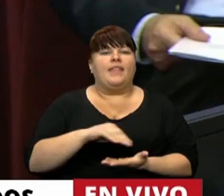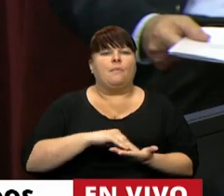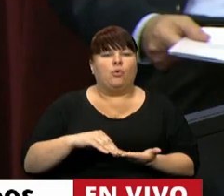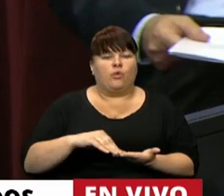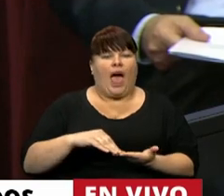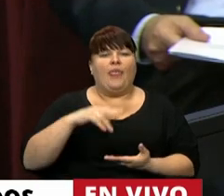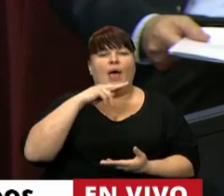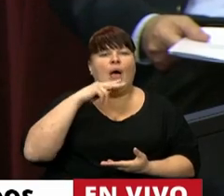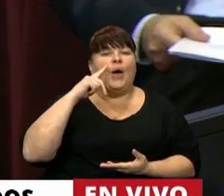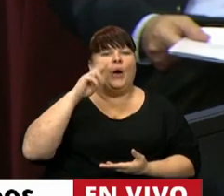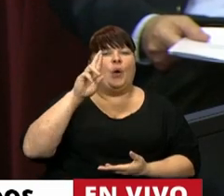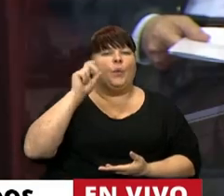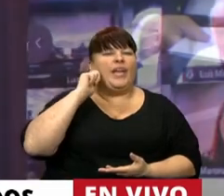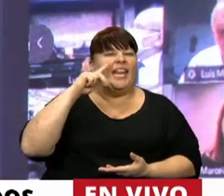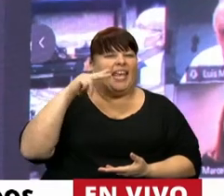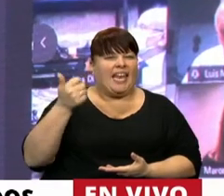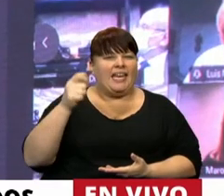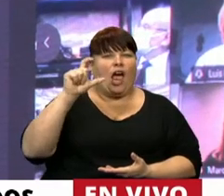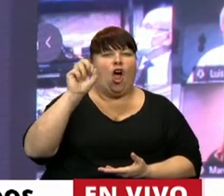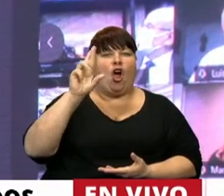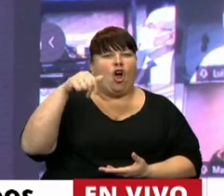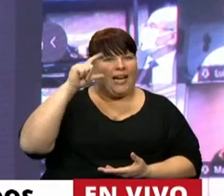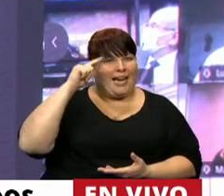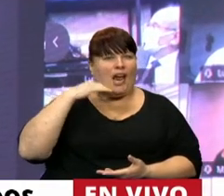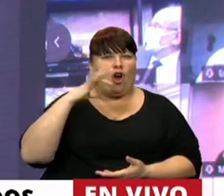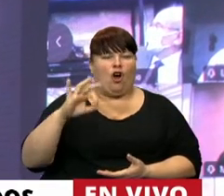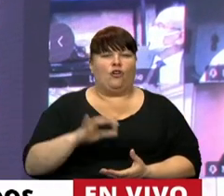Diputada Virginia Cornejo.